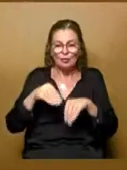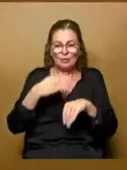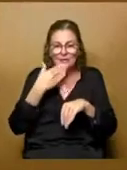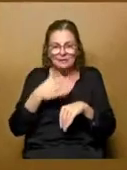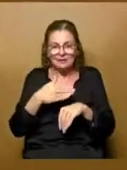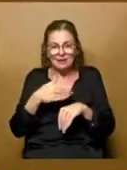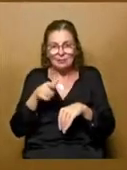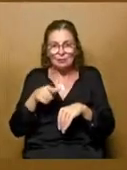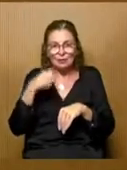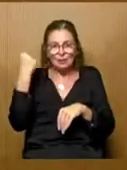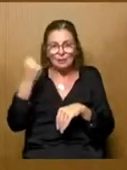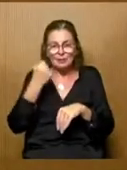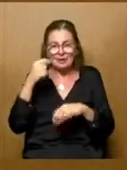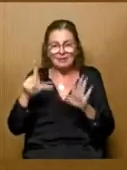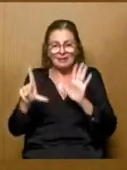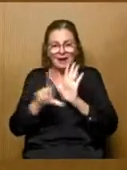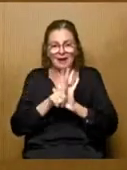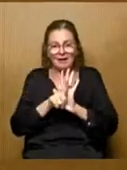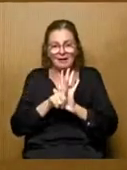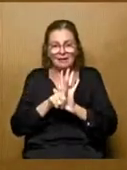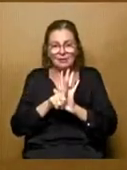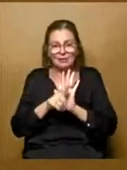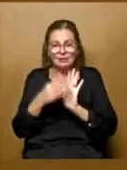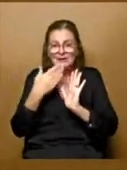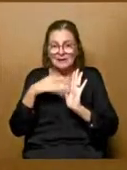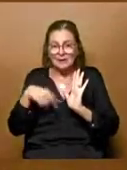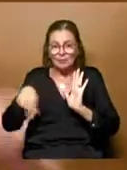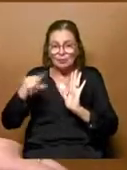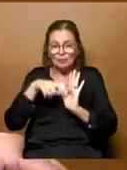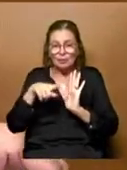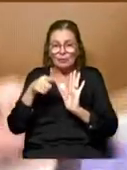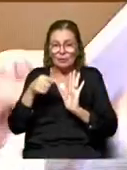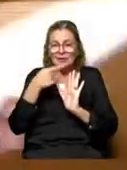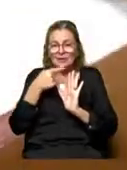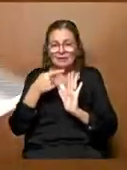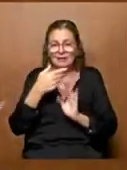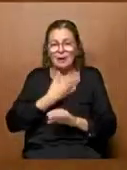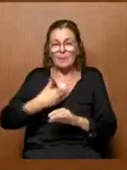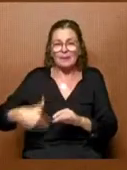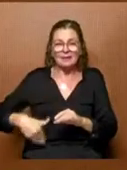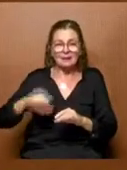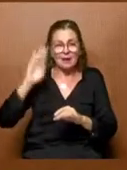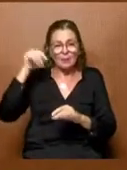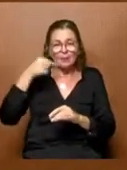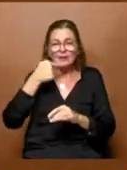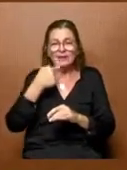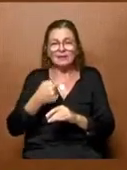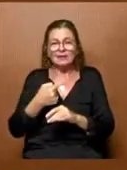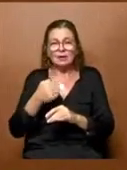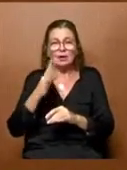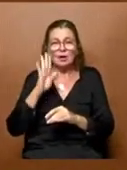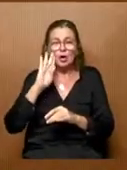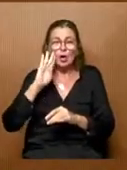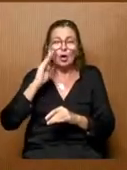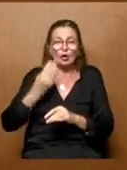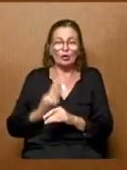Por eso fue la importancia de esta ley, cuando lo entendimos todo, porque cuando el presidente de la República dice y